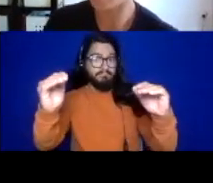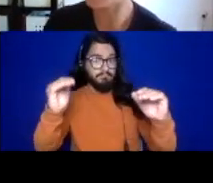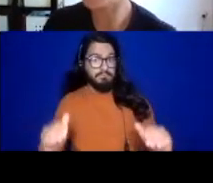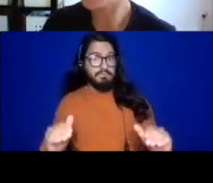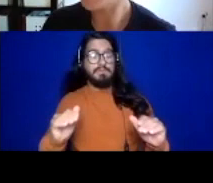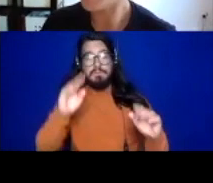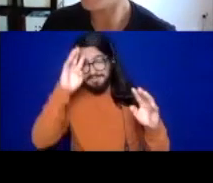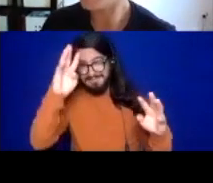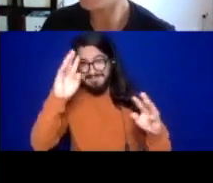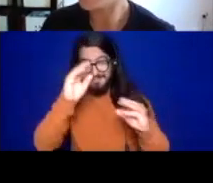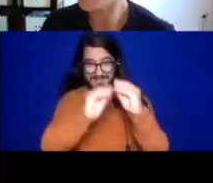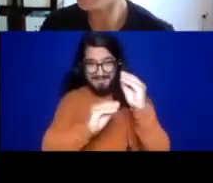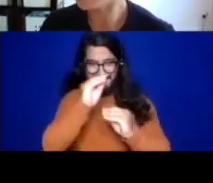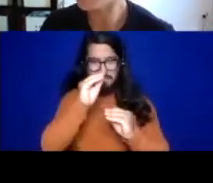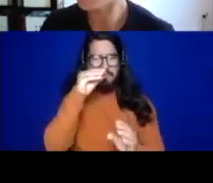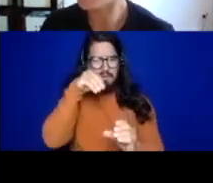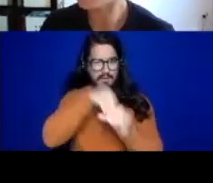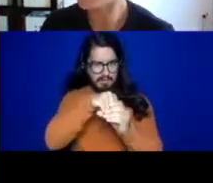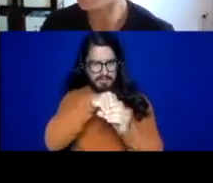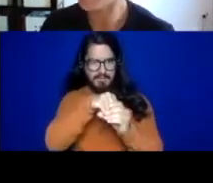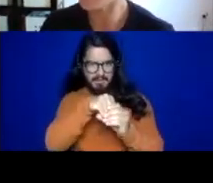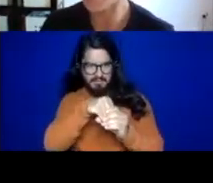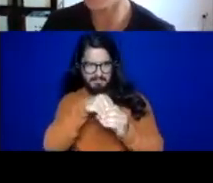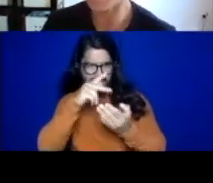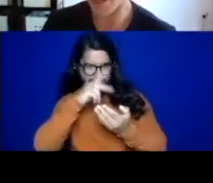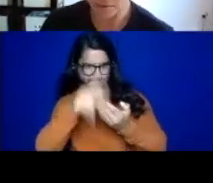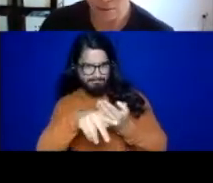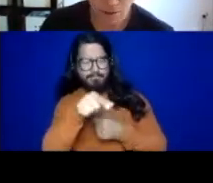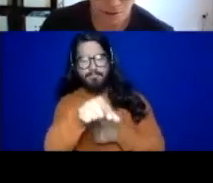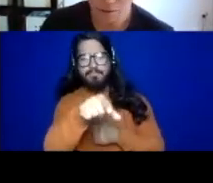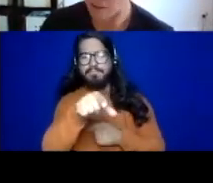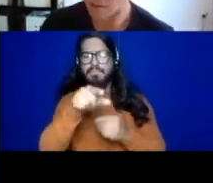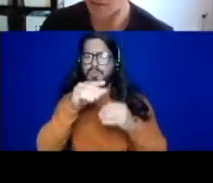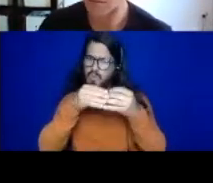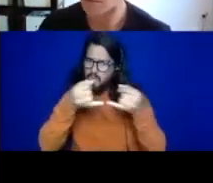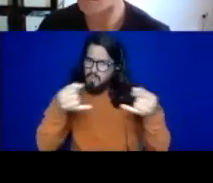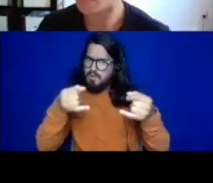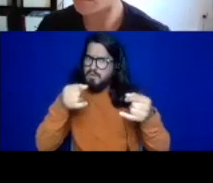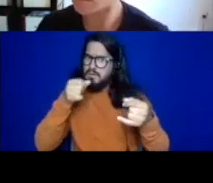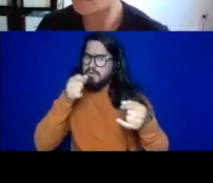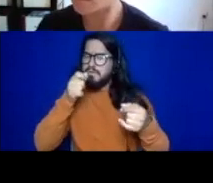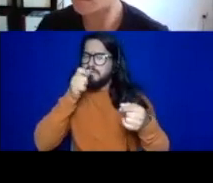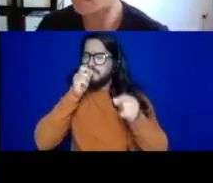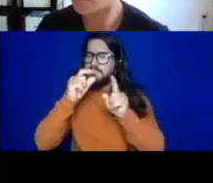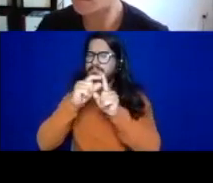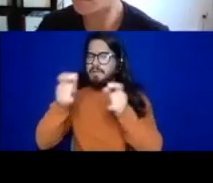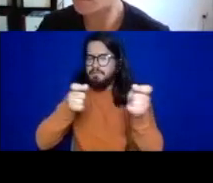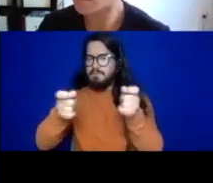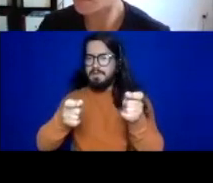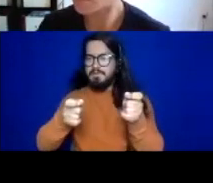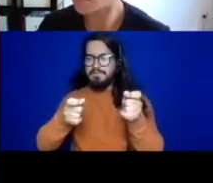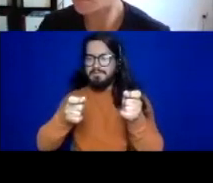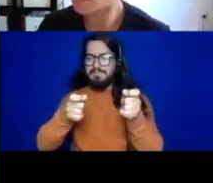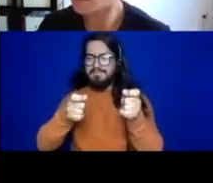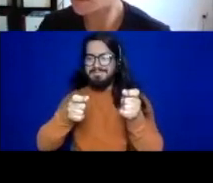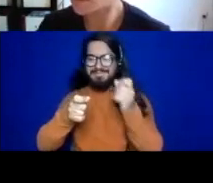Entonces, entrando para más información sobre crear. Entonces, en este software de manejar contraseñas.